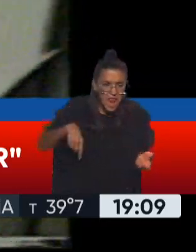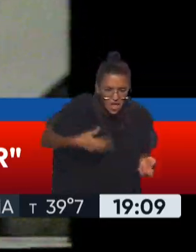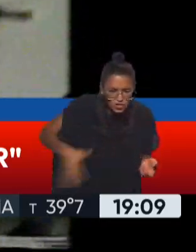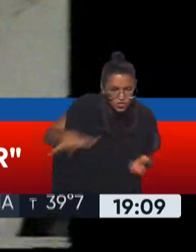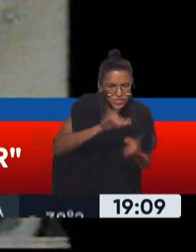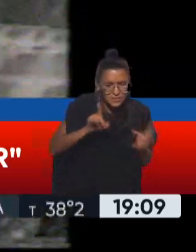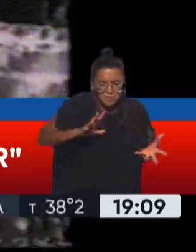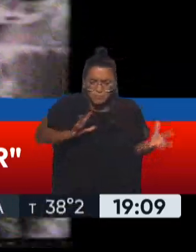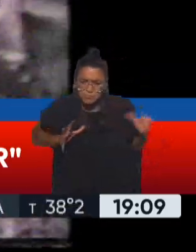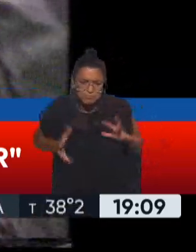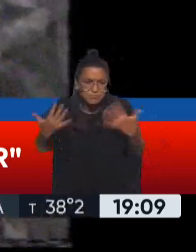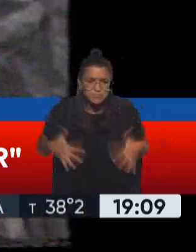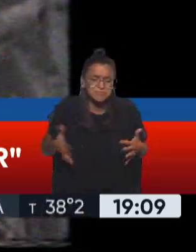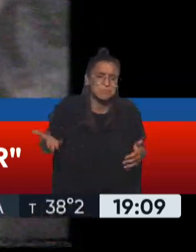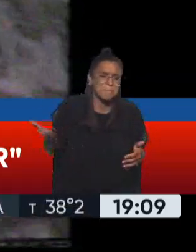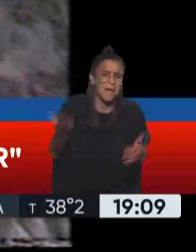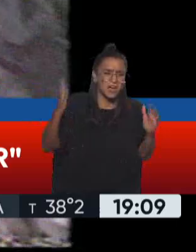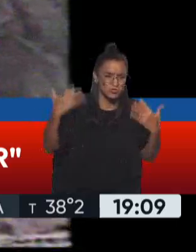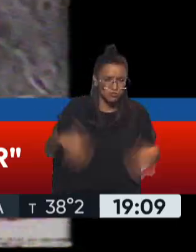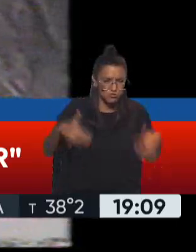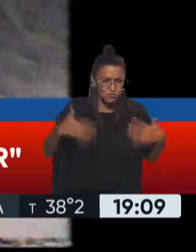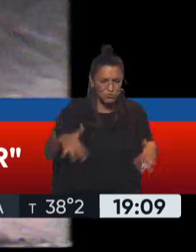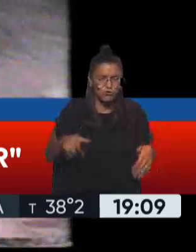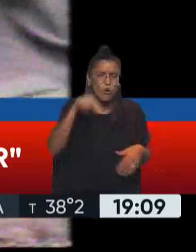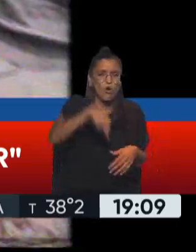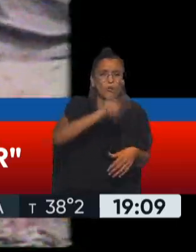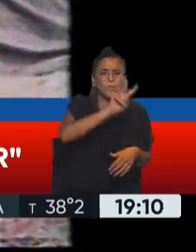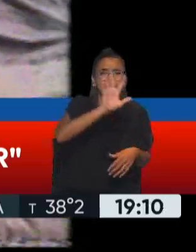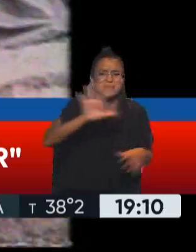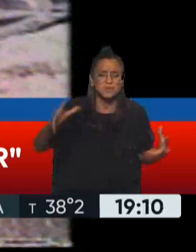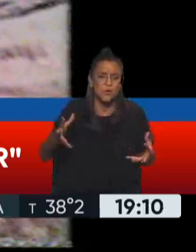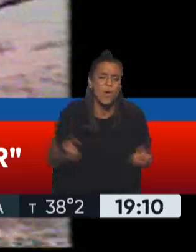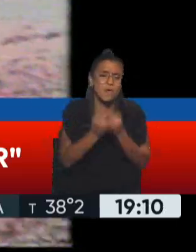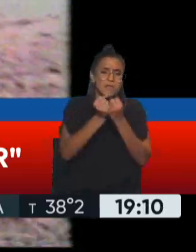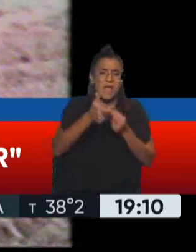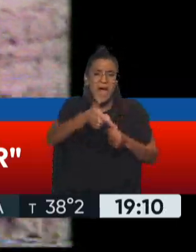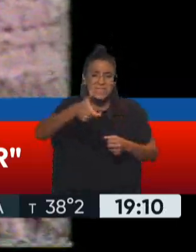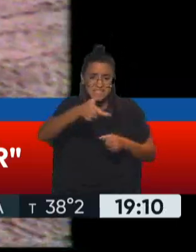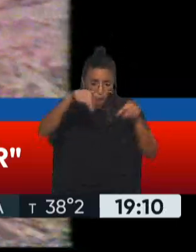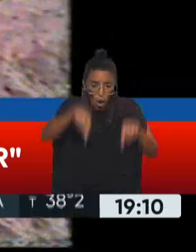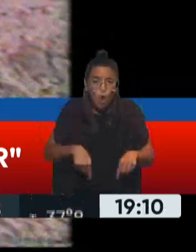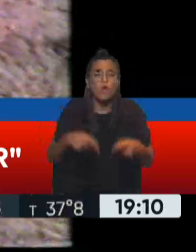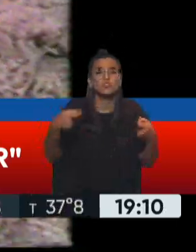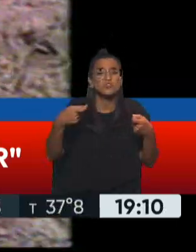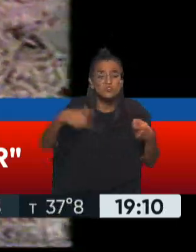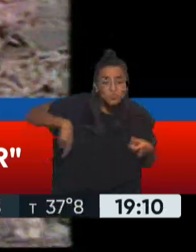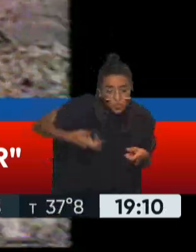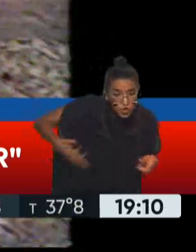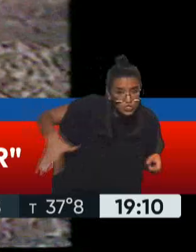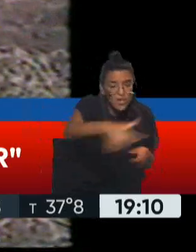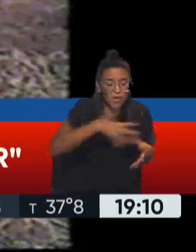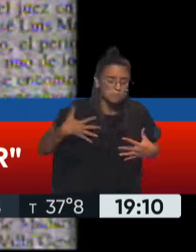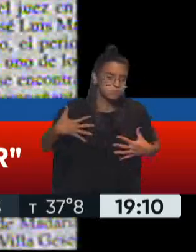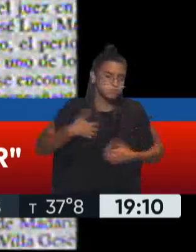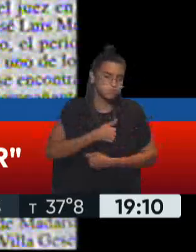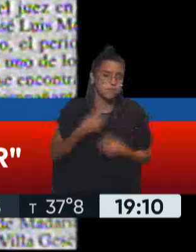su conjunto. Fue un impacto, digo, hoy, a 25 años de ese asesinato, la sociedad sigue conmovida